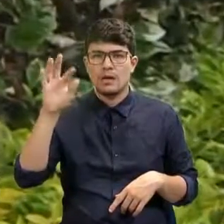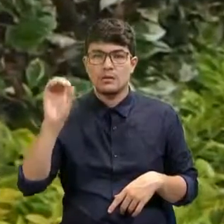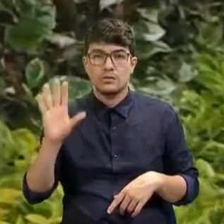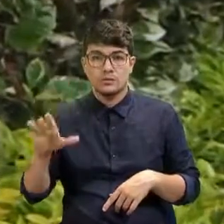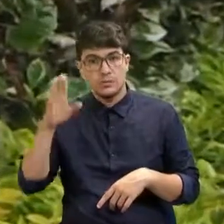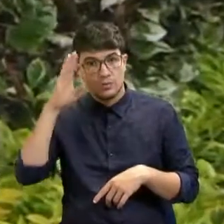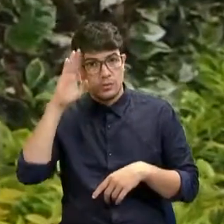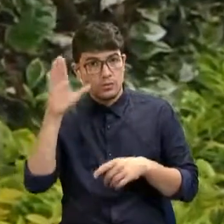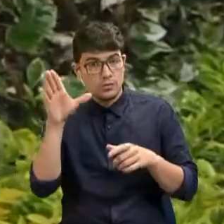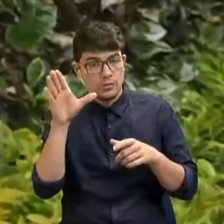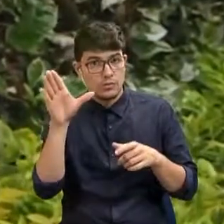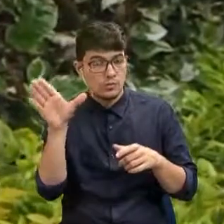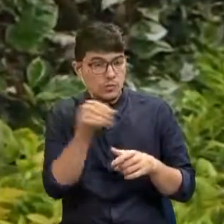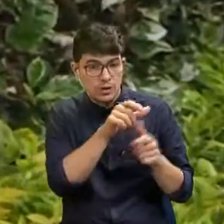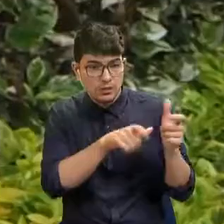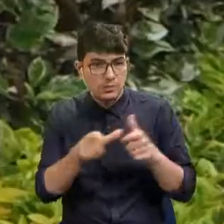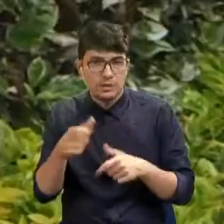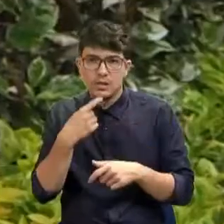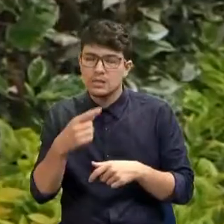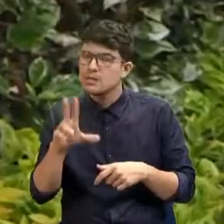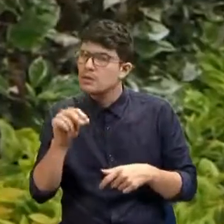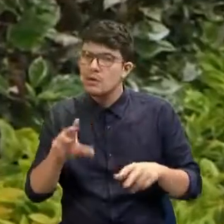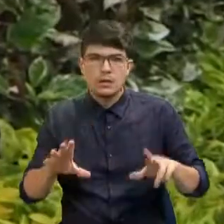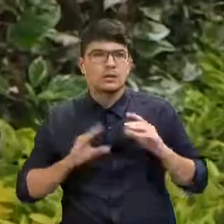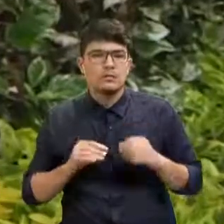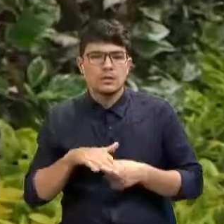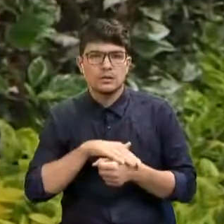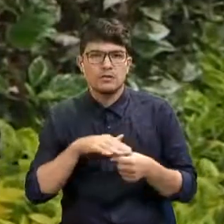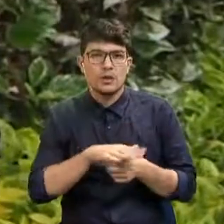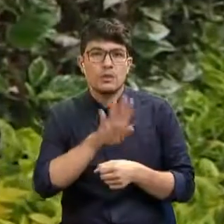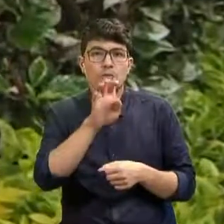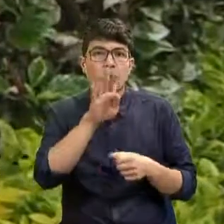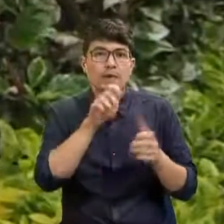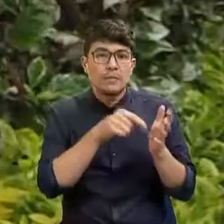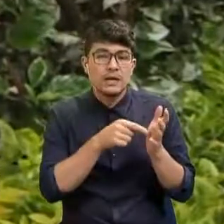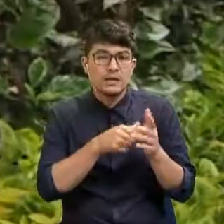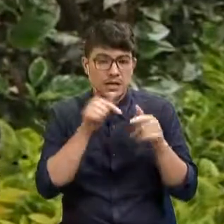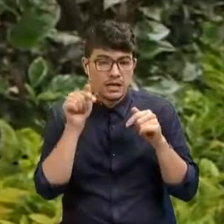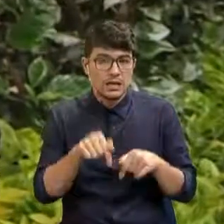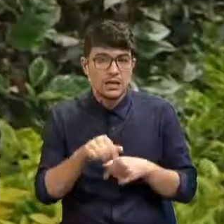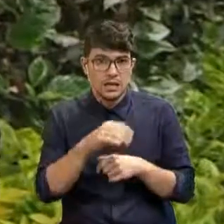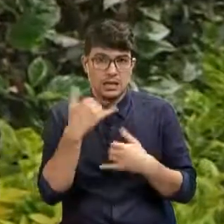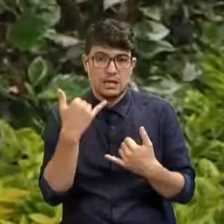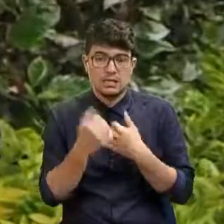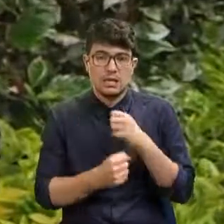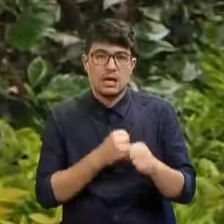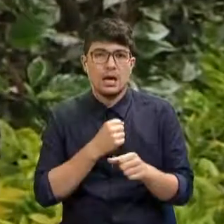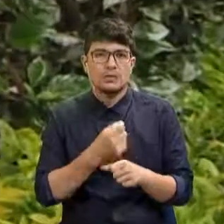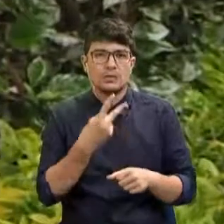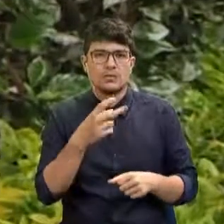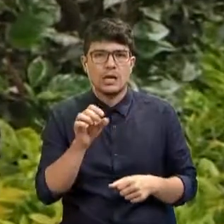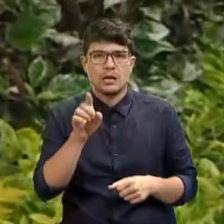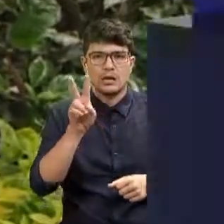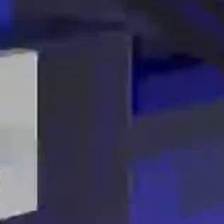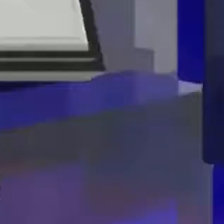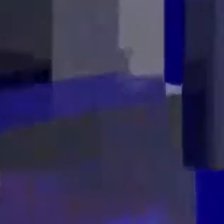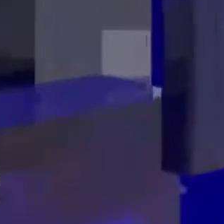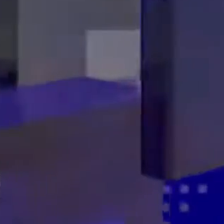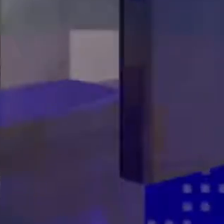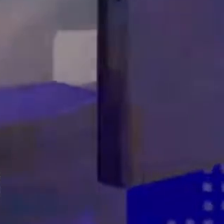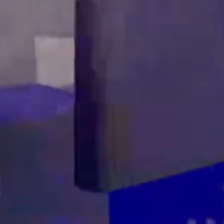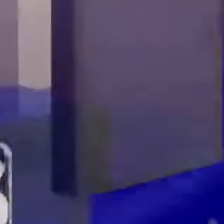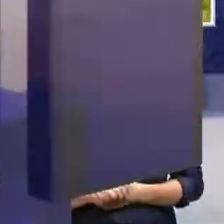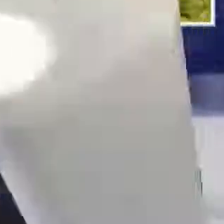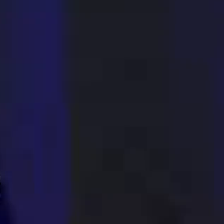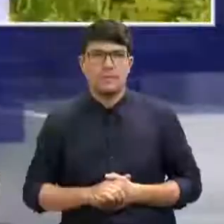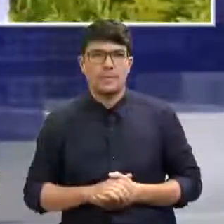de la ciudadanía un rechazo absoluto al secuestro que en nueve ocasiones ha sido el protagonista durante lo corrido de este 2017 en la provincia de ocaña con